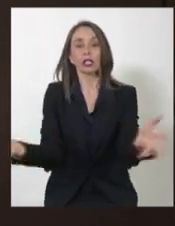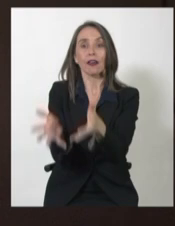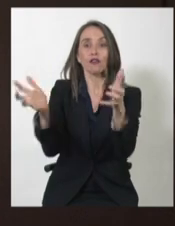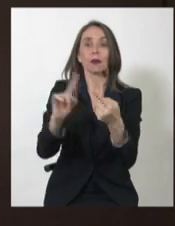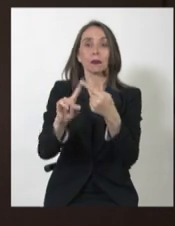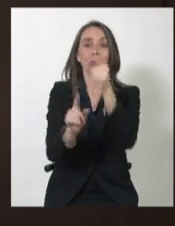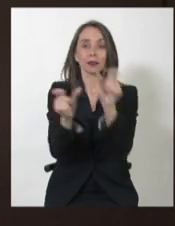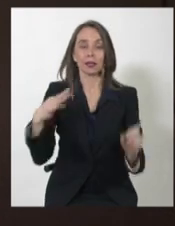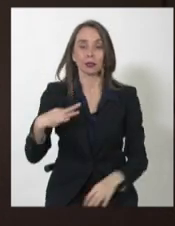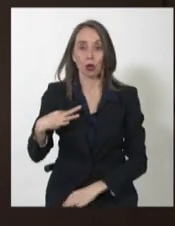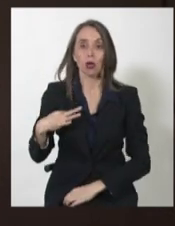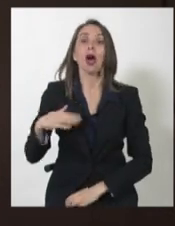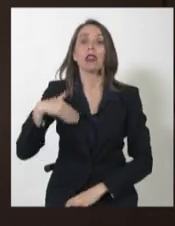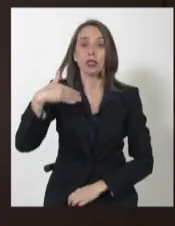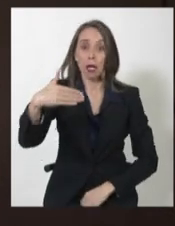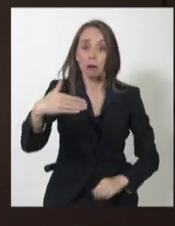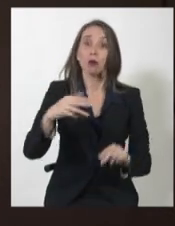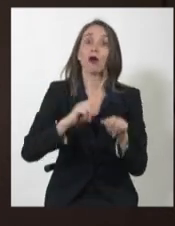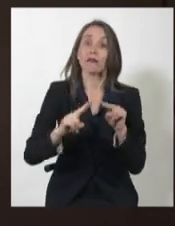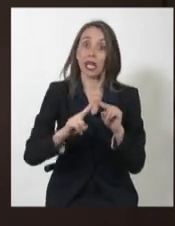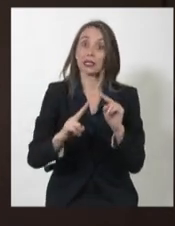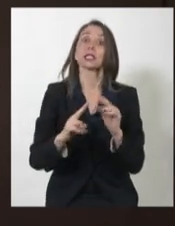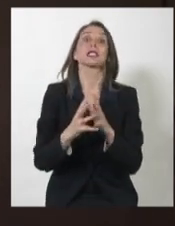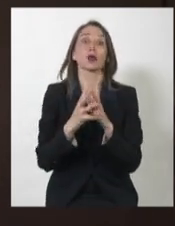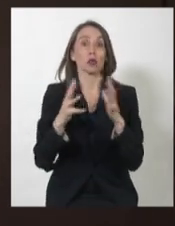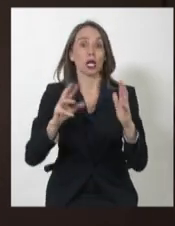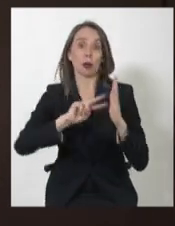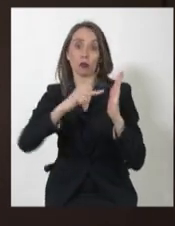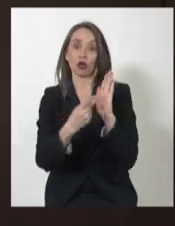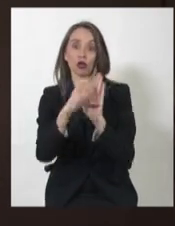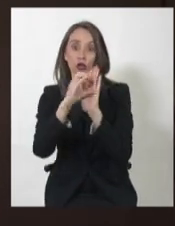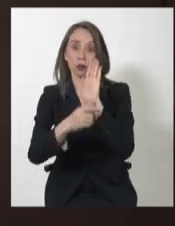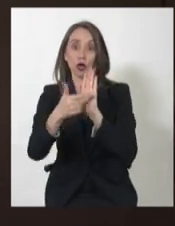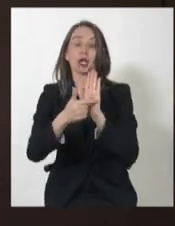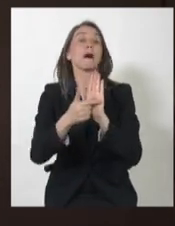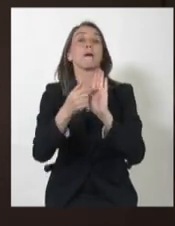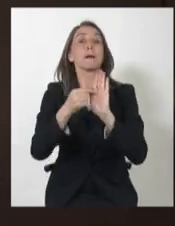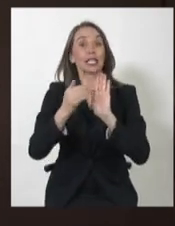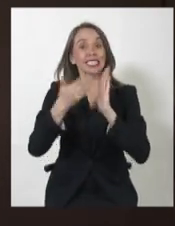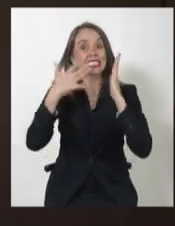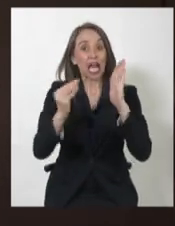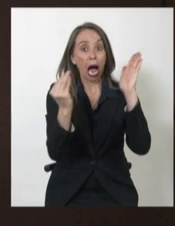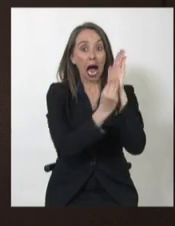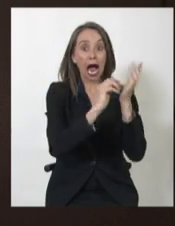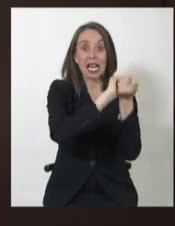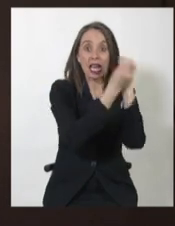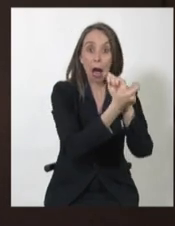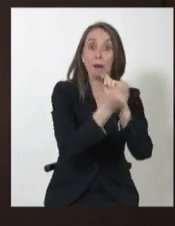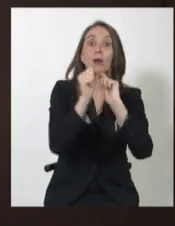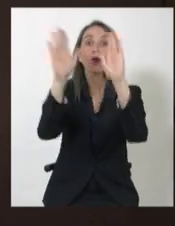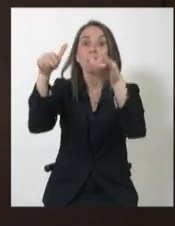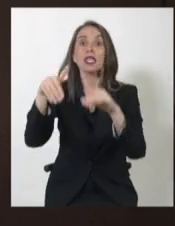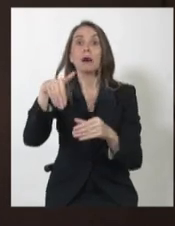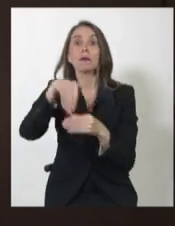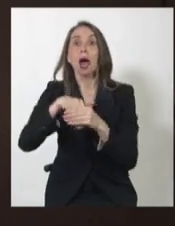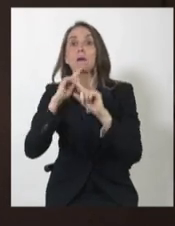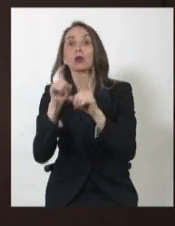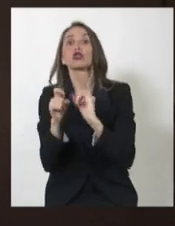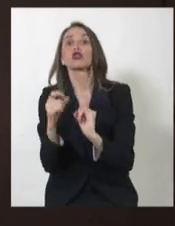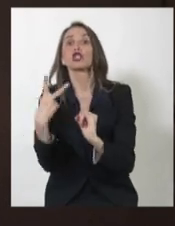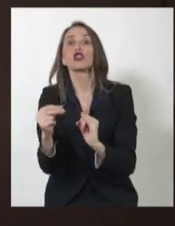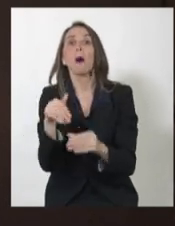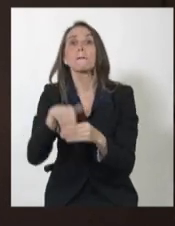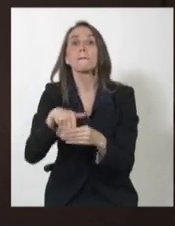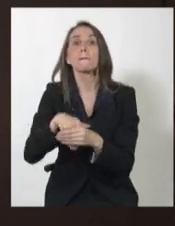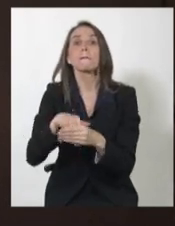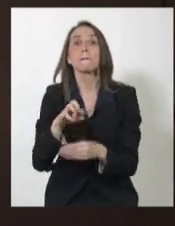participación. Van a venir reforma, una gran reforma constitucional para poder convocar a plebiscito, y además va a haber que modificar muchas leyes,